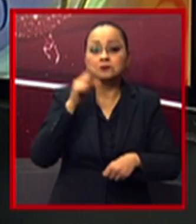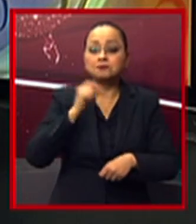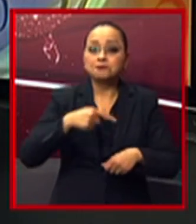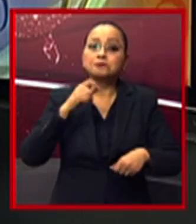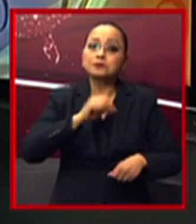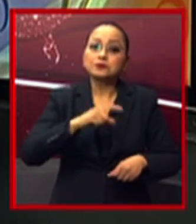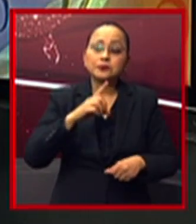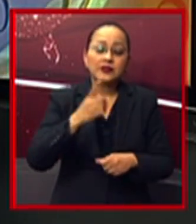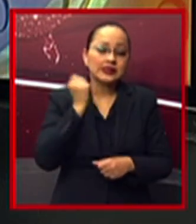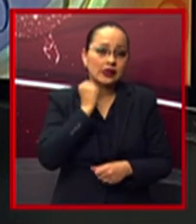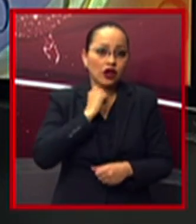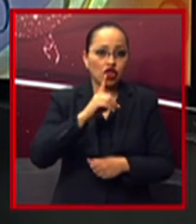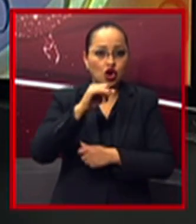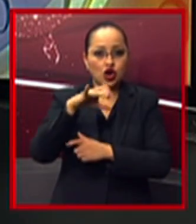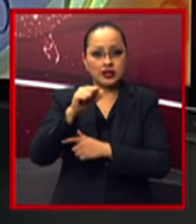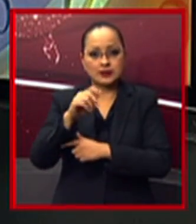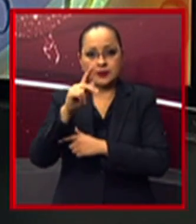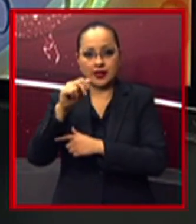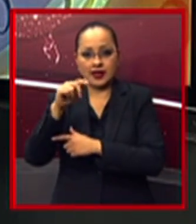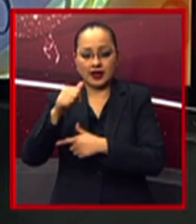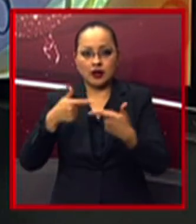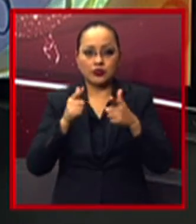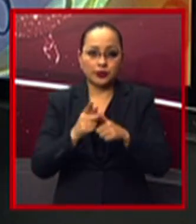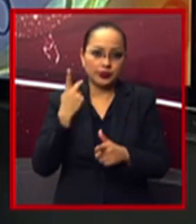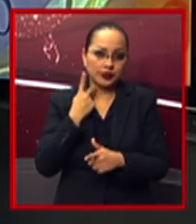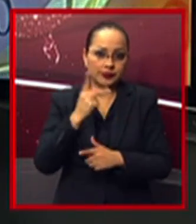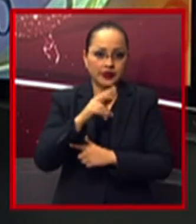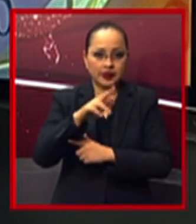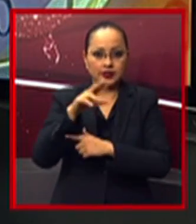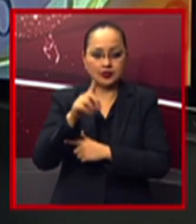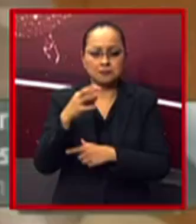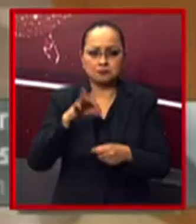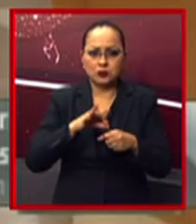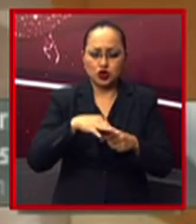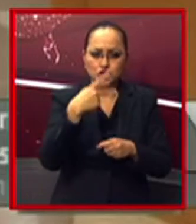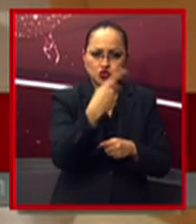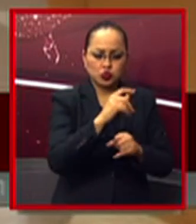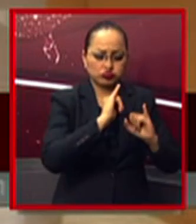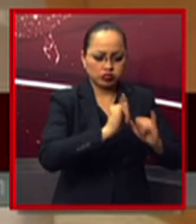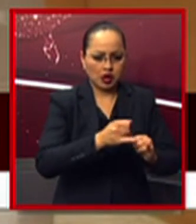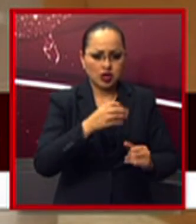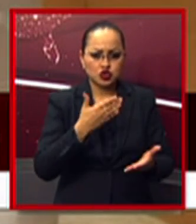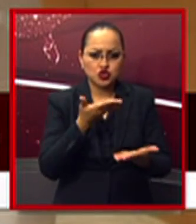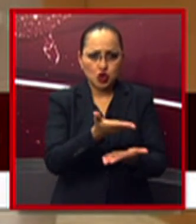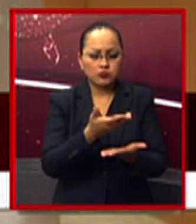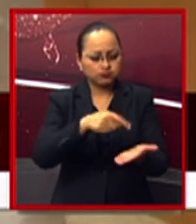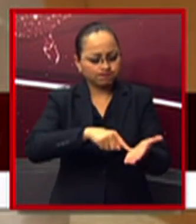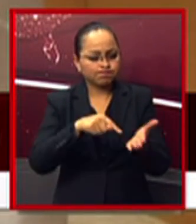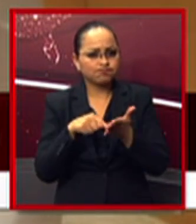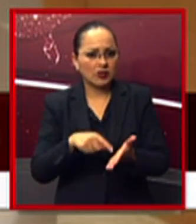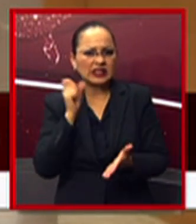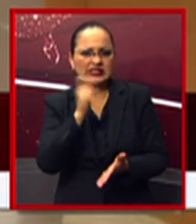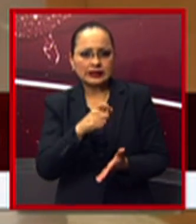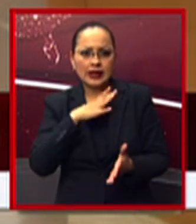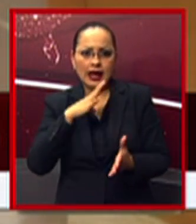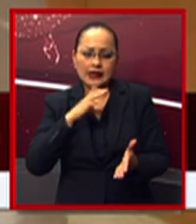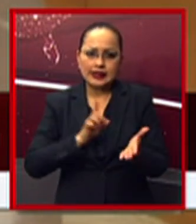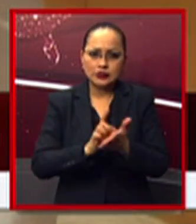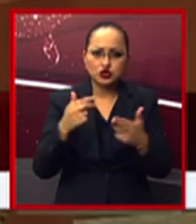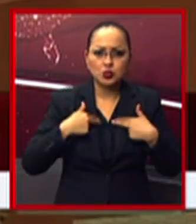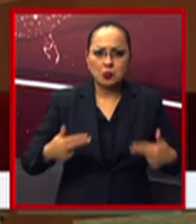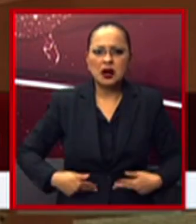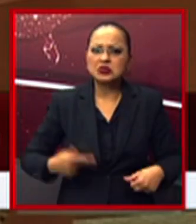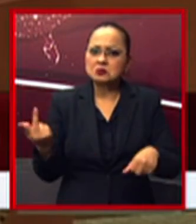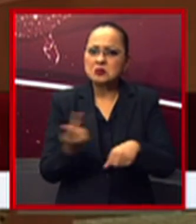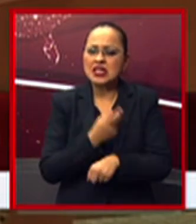senadora Dolores Padierna Luna, de la fracción del PRD, presentó un voto particular sobre el documento. La legisladora hizo alusión al tema de la aplicación de los